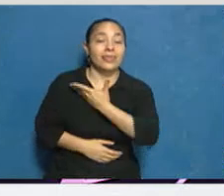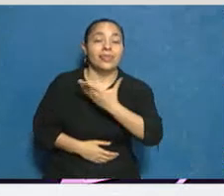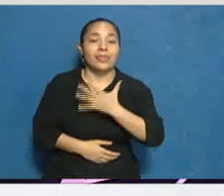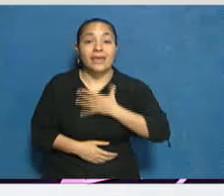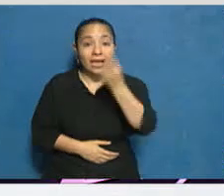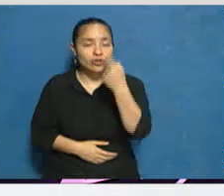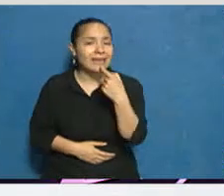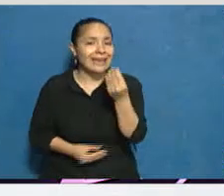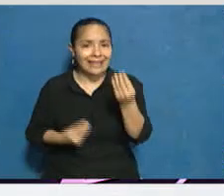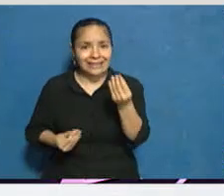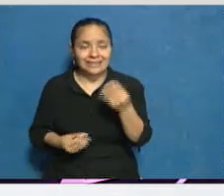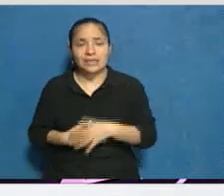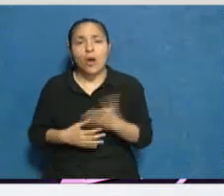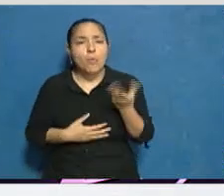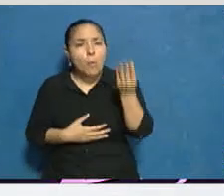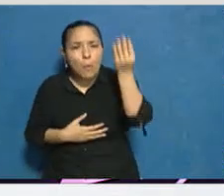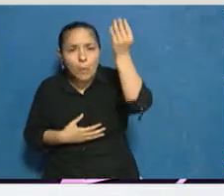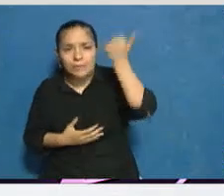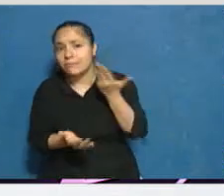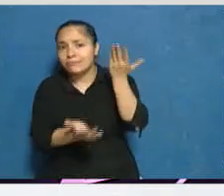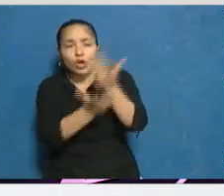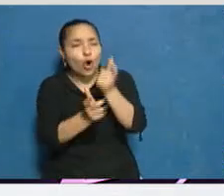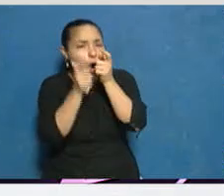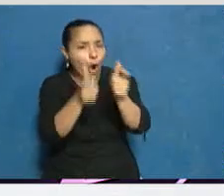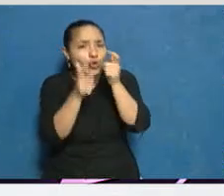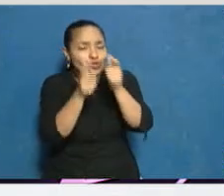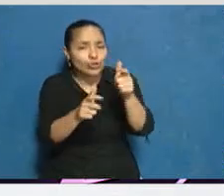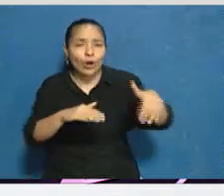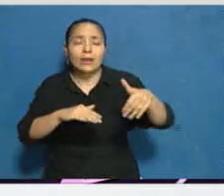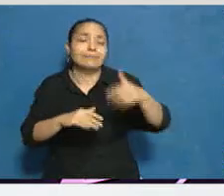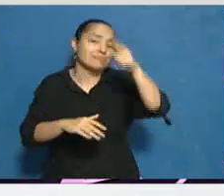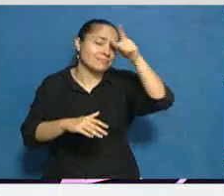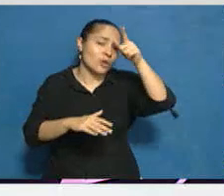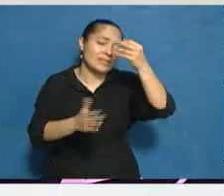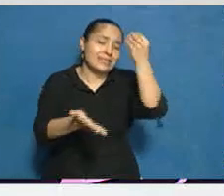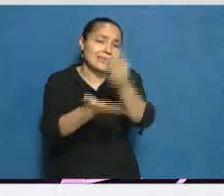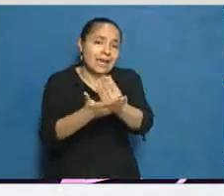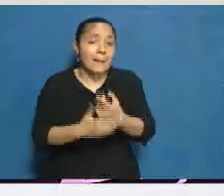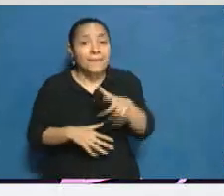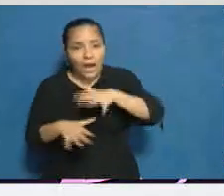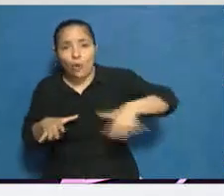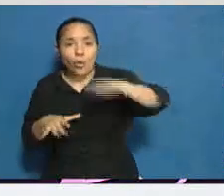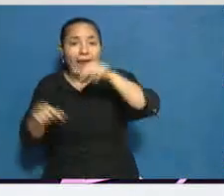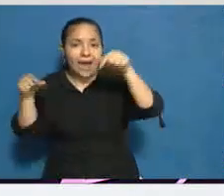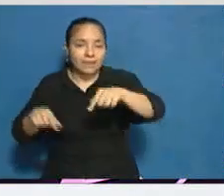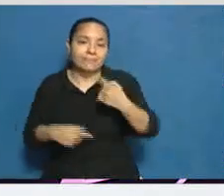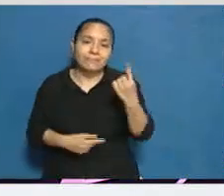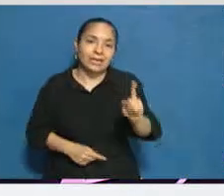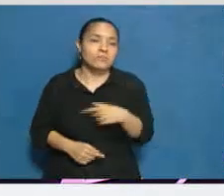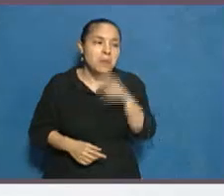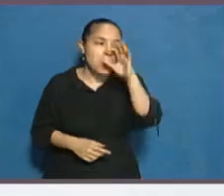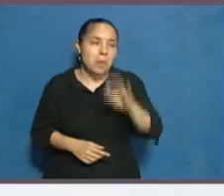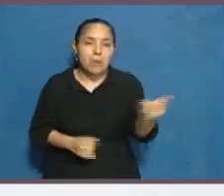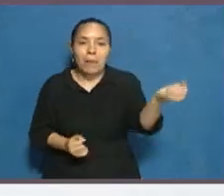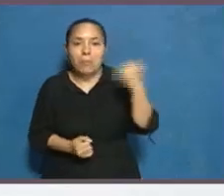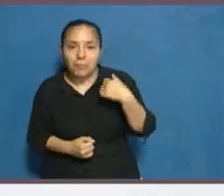que en reiteradas oportunidades han pedido el control de tránsito, sobre todo para esa zona, pero que lamentablemente nunca llega.